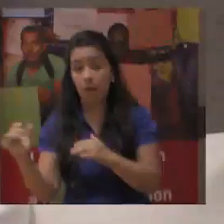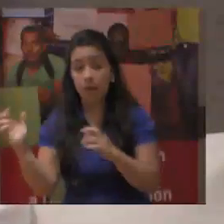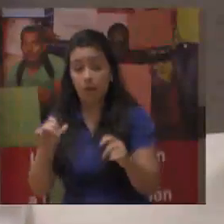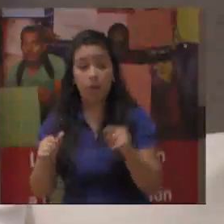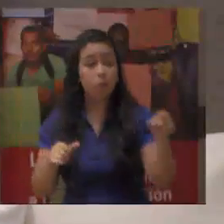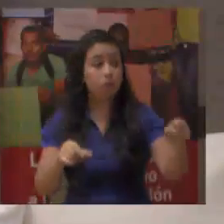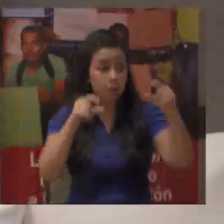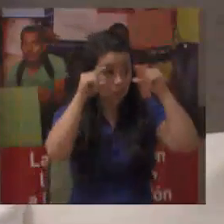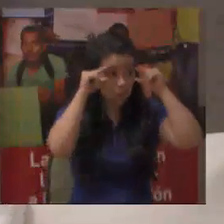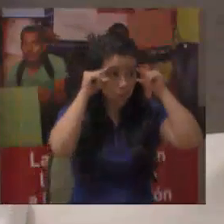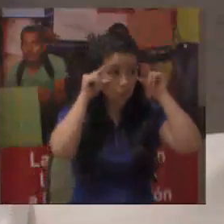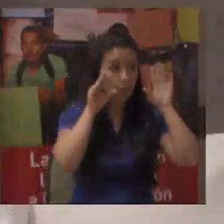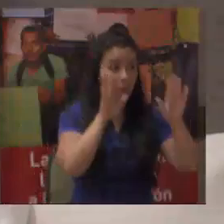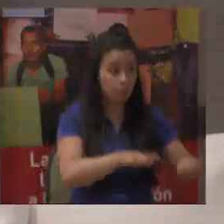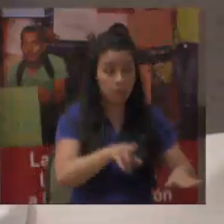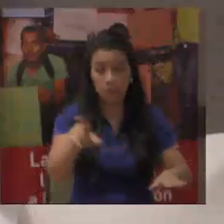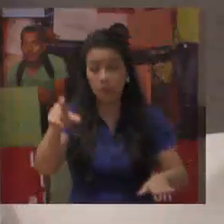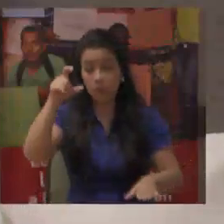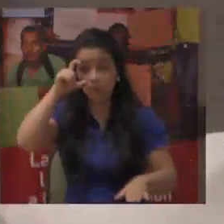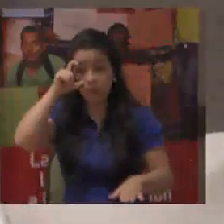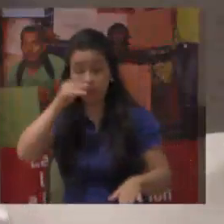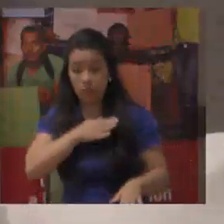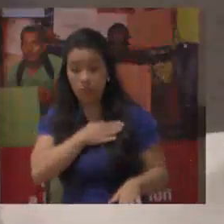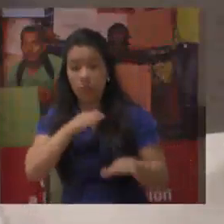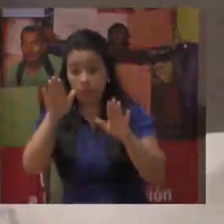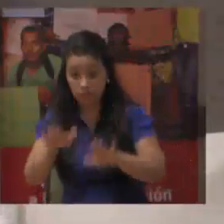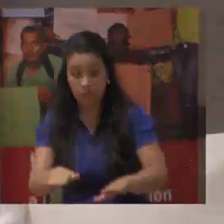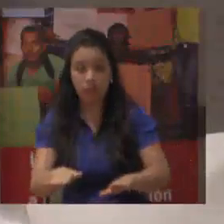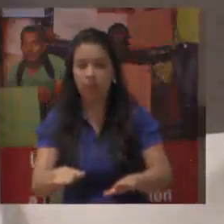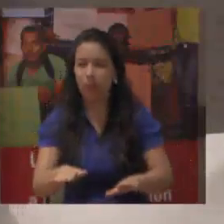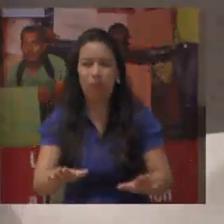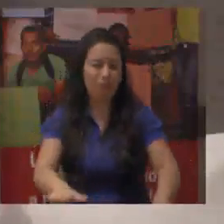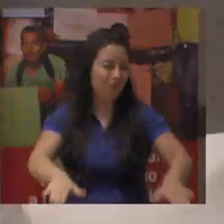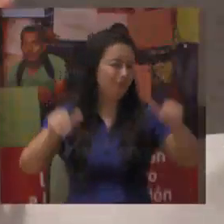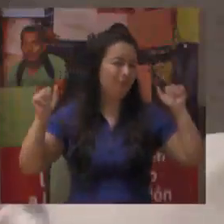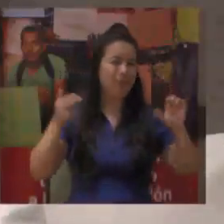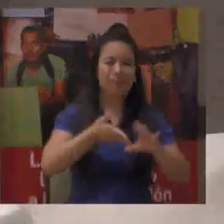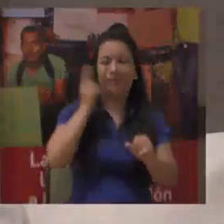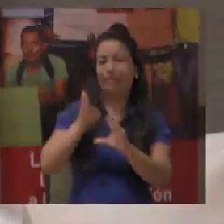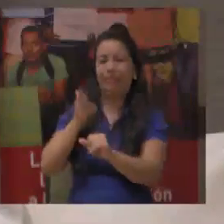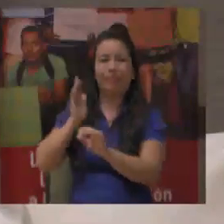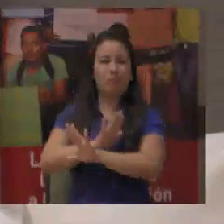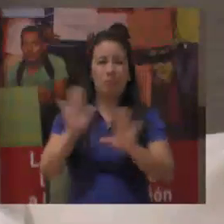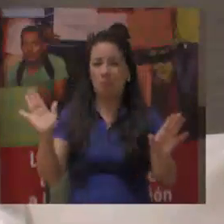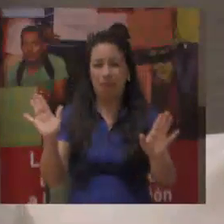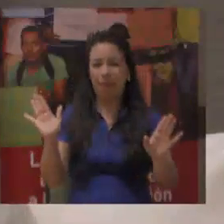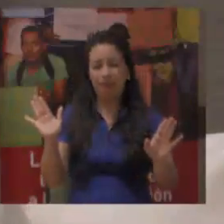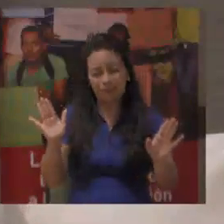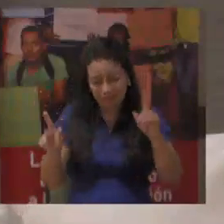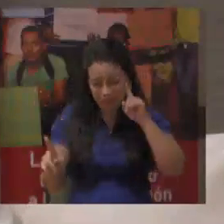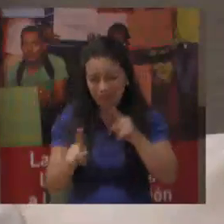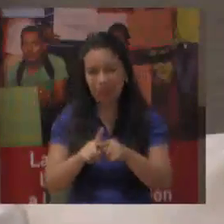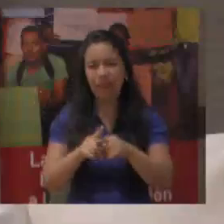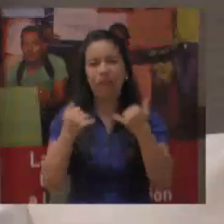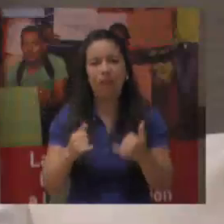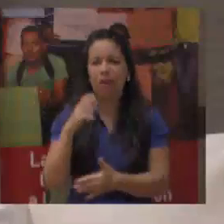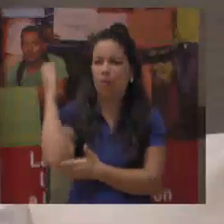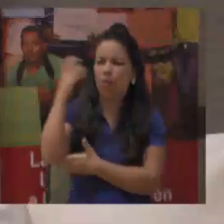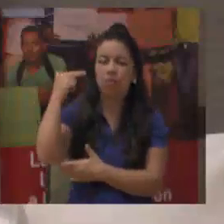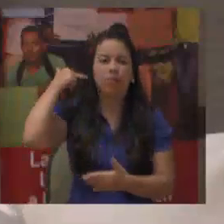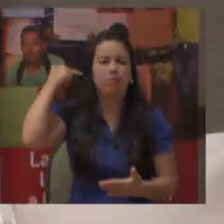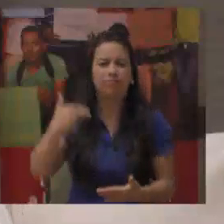santistas. Ese no es el problema. De ahí tenemos que salirnos todos, dejar de creer que eso es así. Estamos en un momento